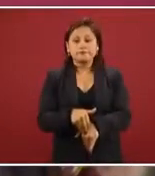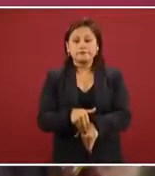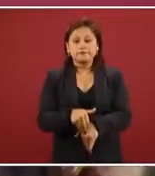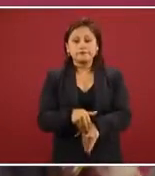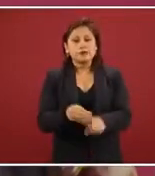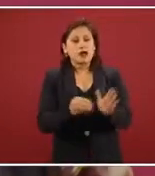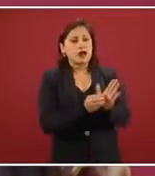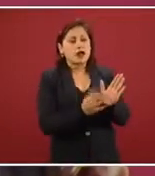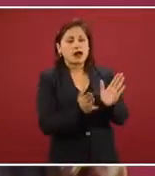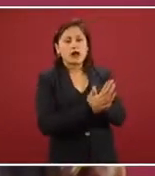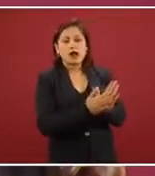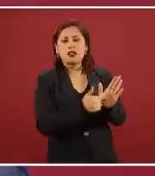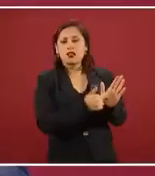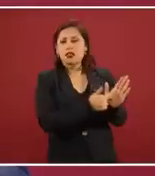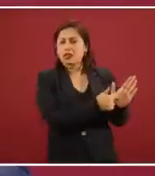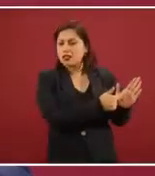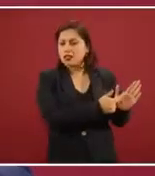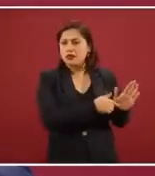muerta